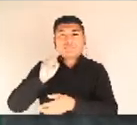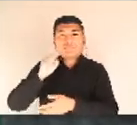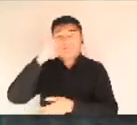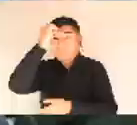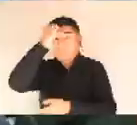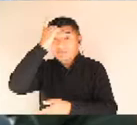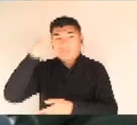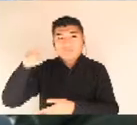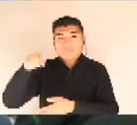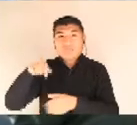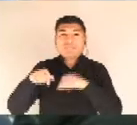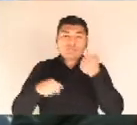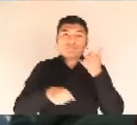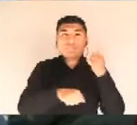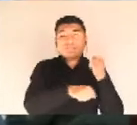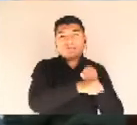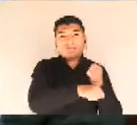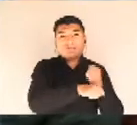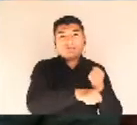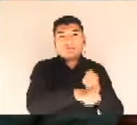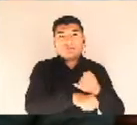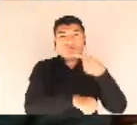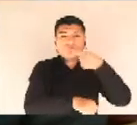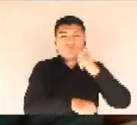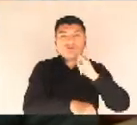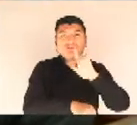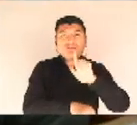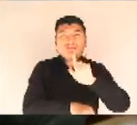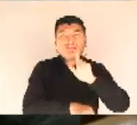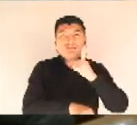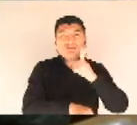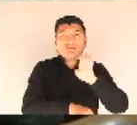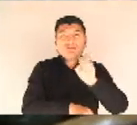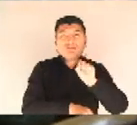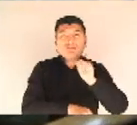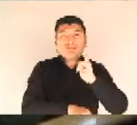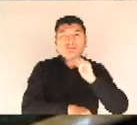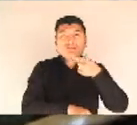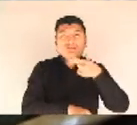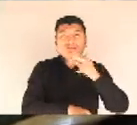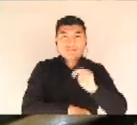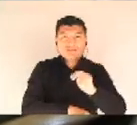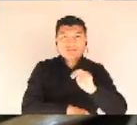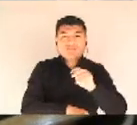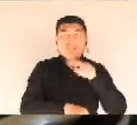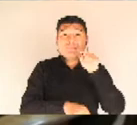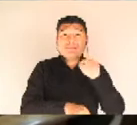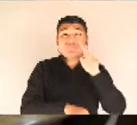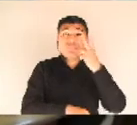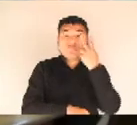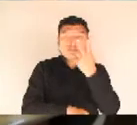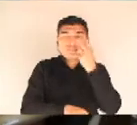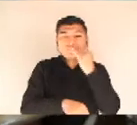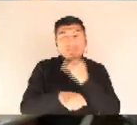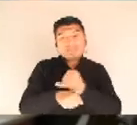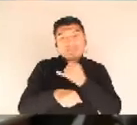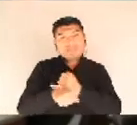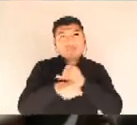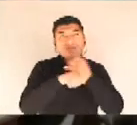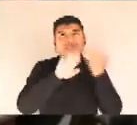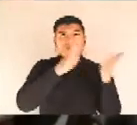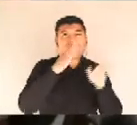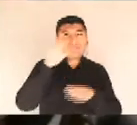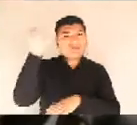después la diócesis de hildesheim son dos diócesis como diríamos la paz y sucre